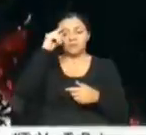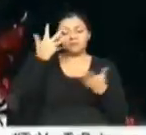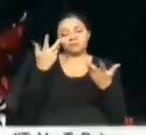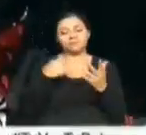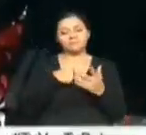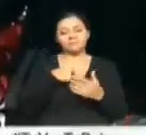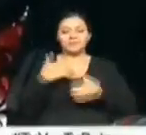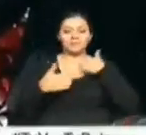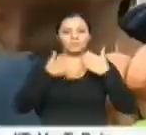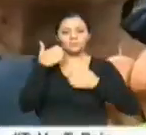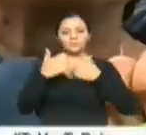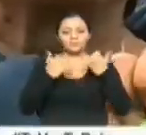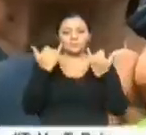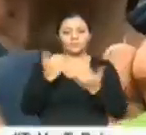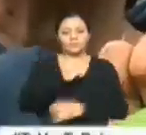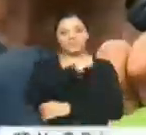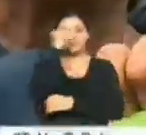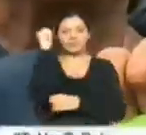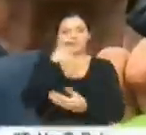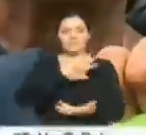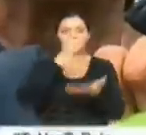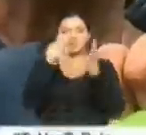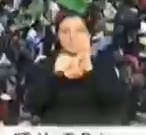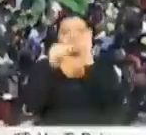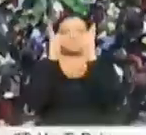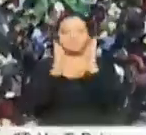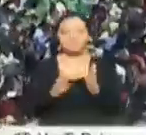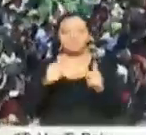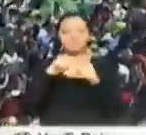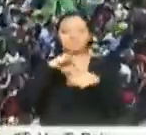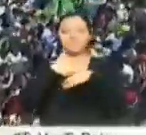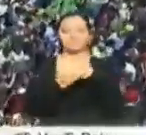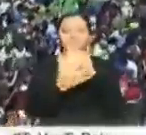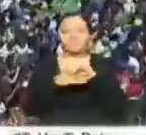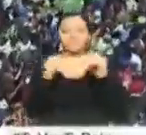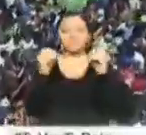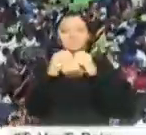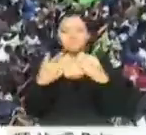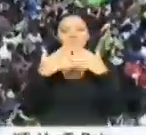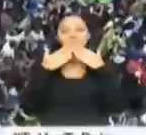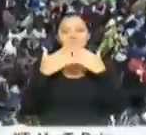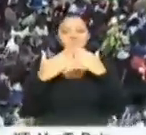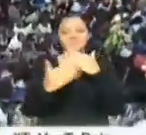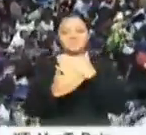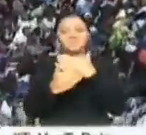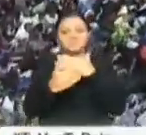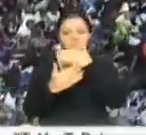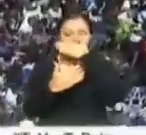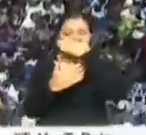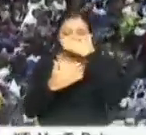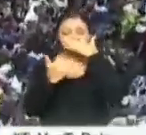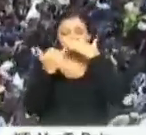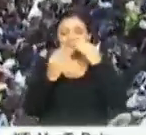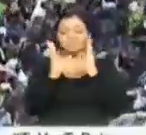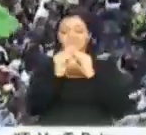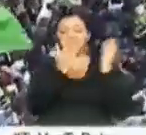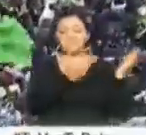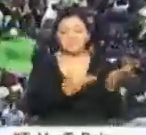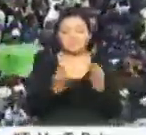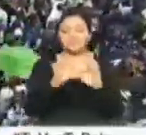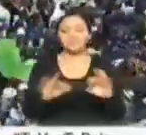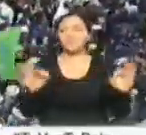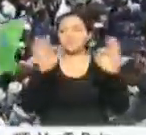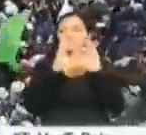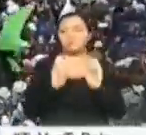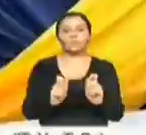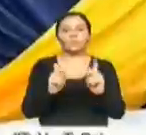mostró emocionado por este triunfo de la Revolución Ciudadana, aprovechó para agradecer este respaldo masivo. Este acto también fue la